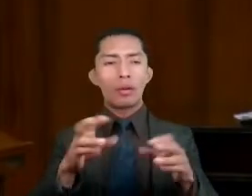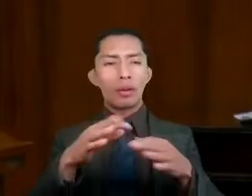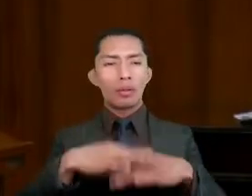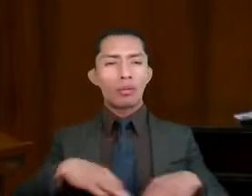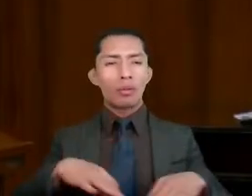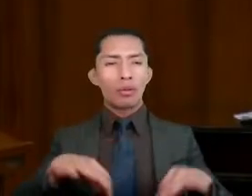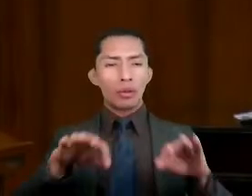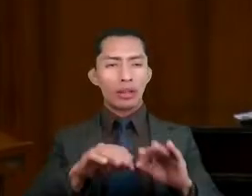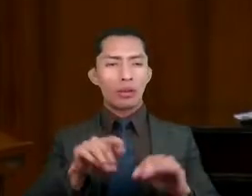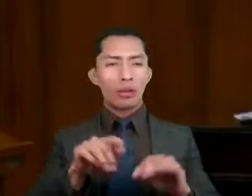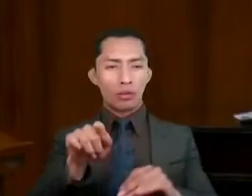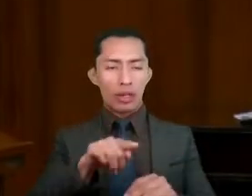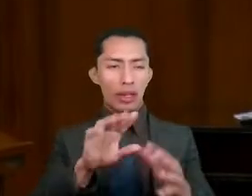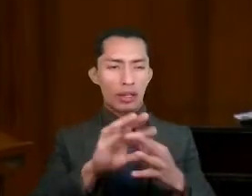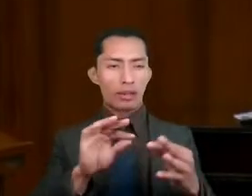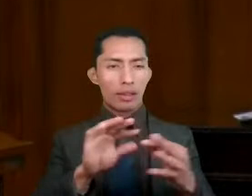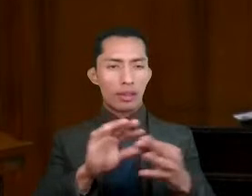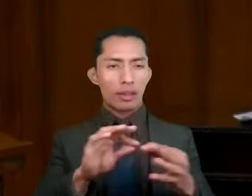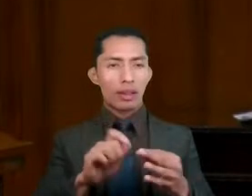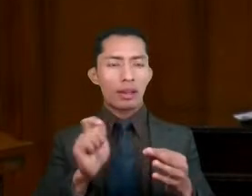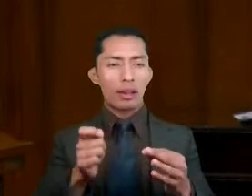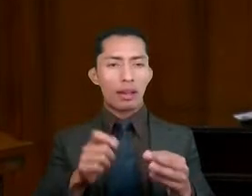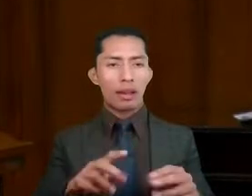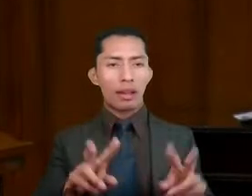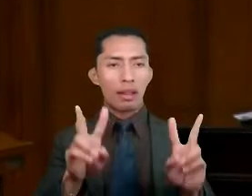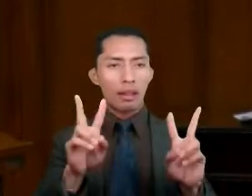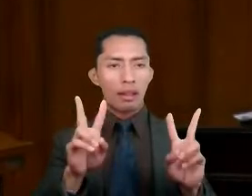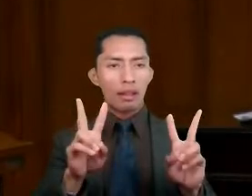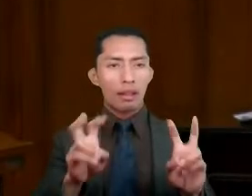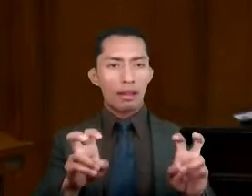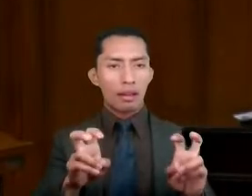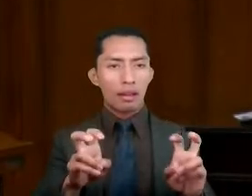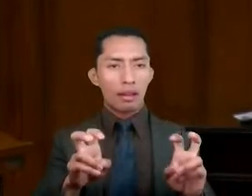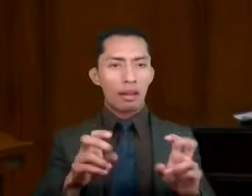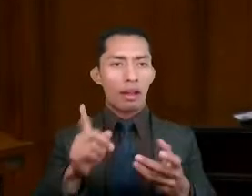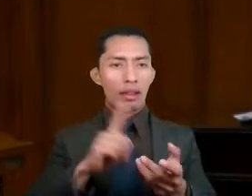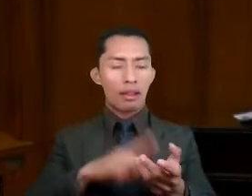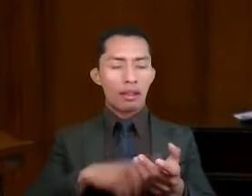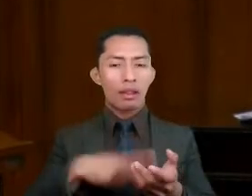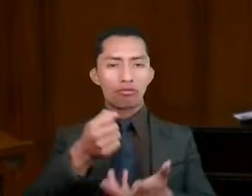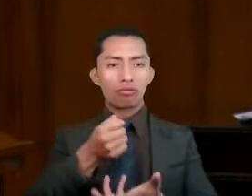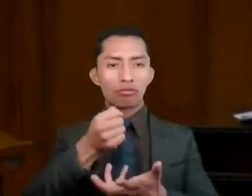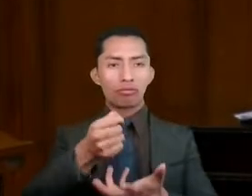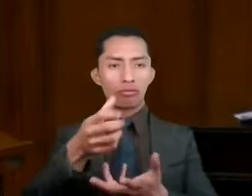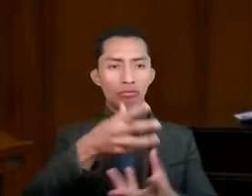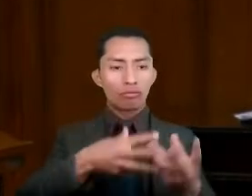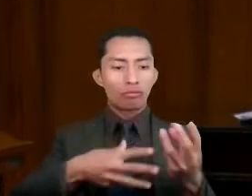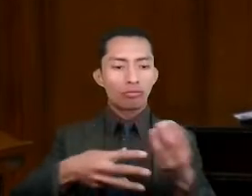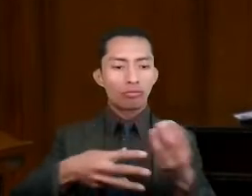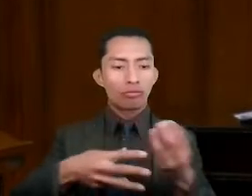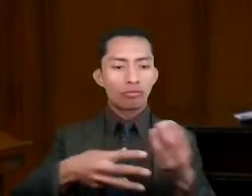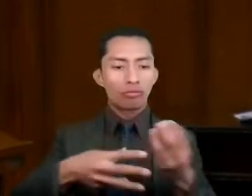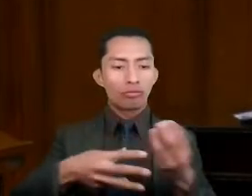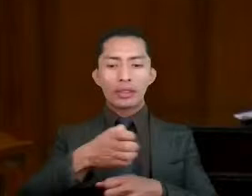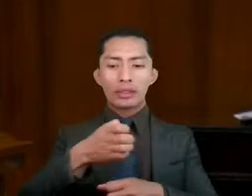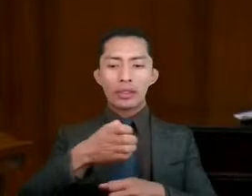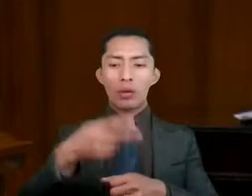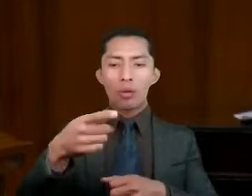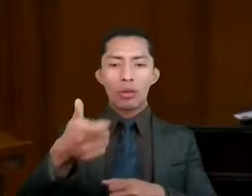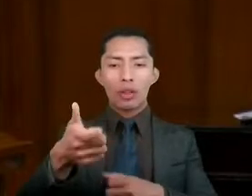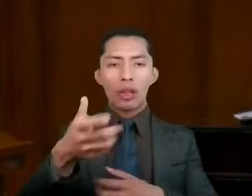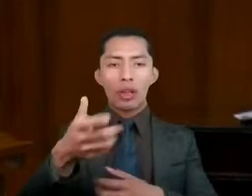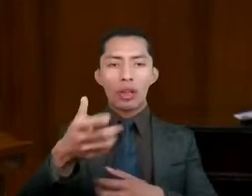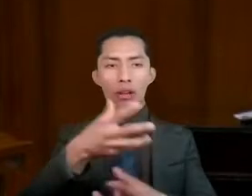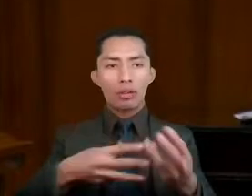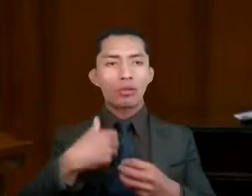ustedes comentaron fue el tema del manejo de los recursos estatales. Y quiero decirles que